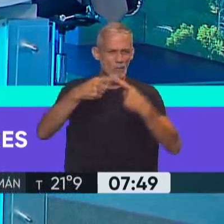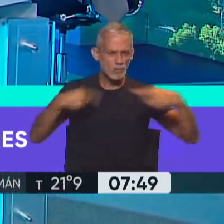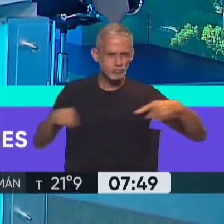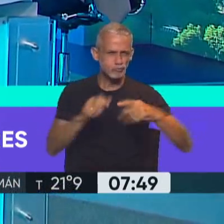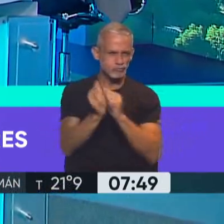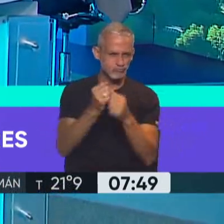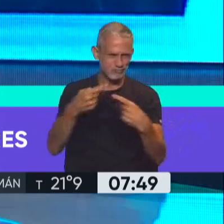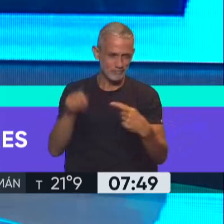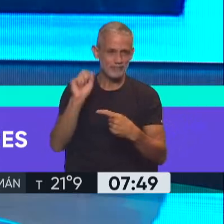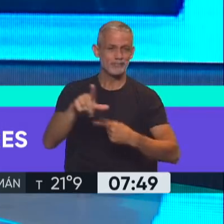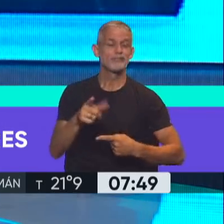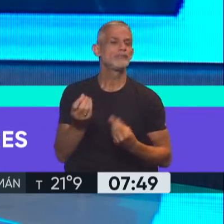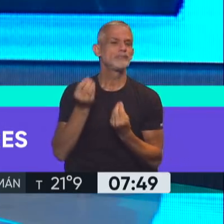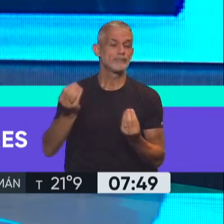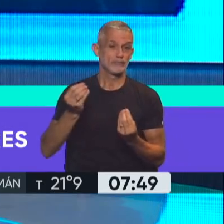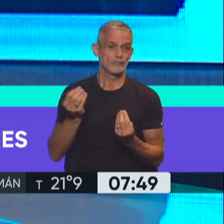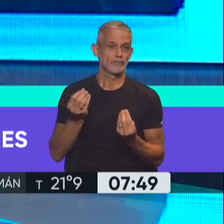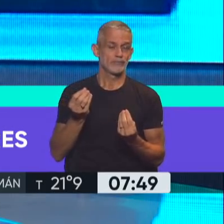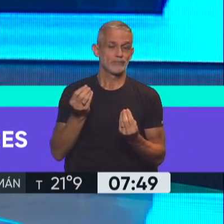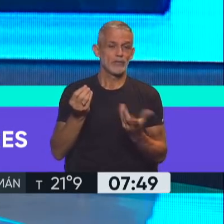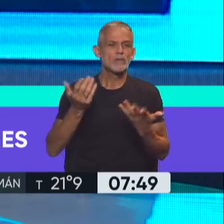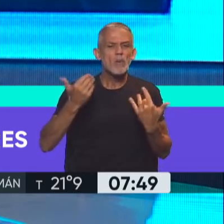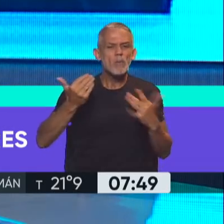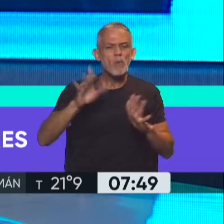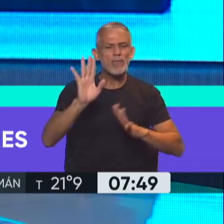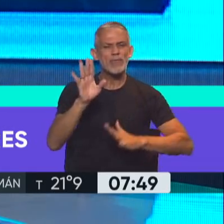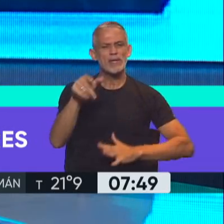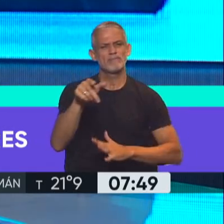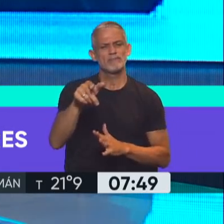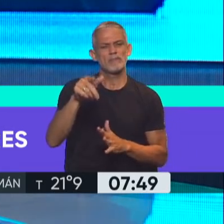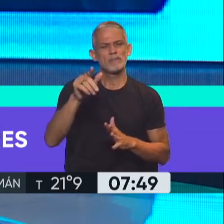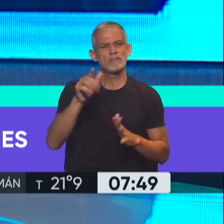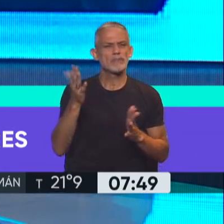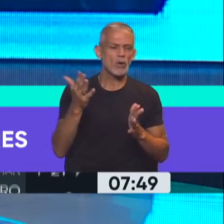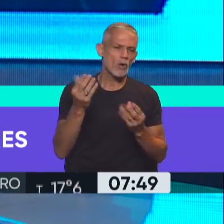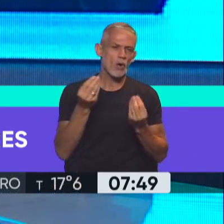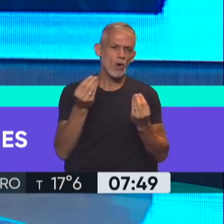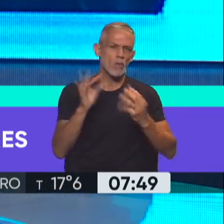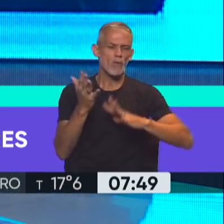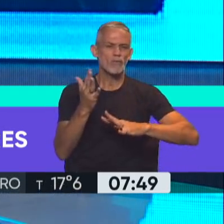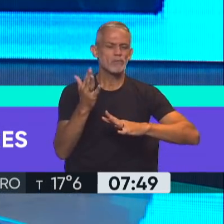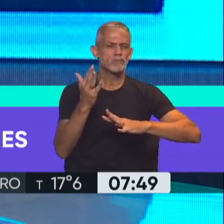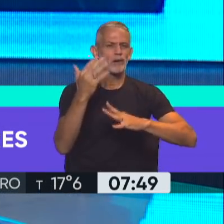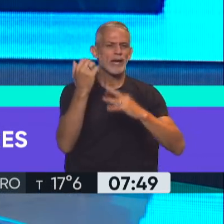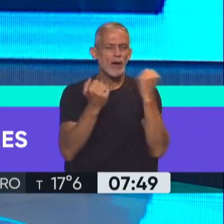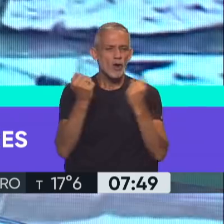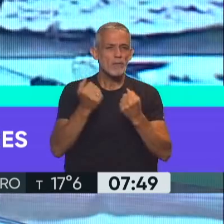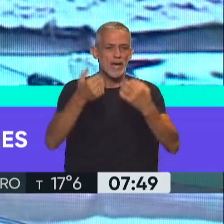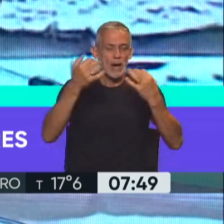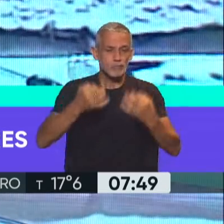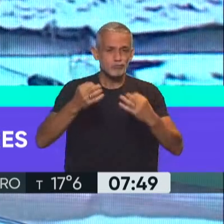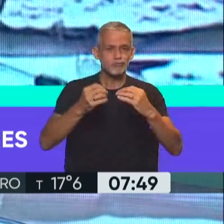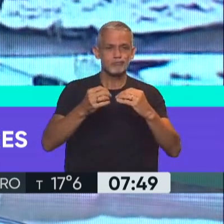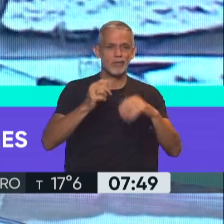el agro es predecible la posibilidad de una viabilidad económica una sustentabilidad